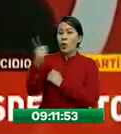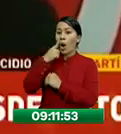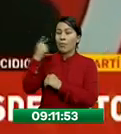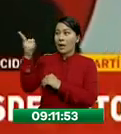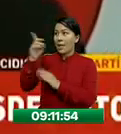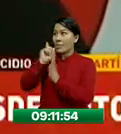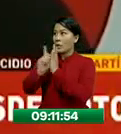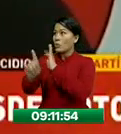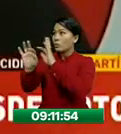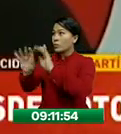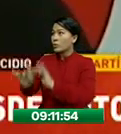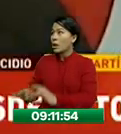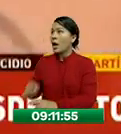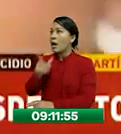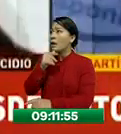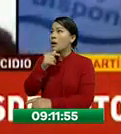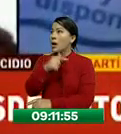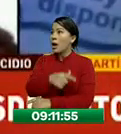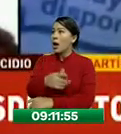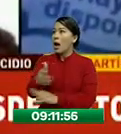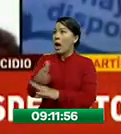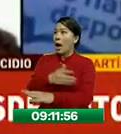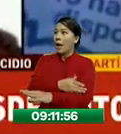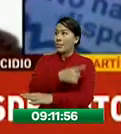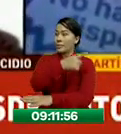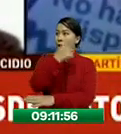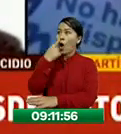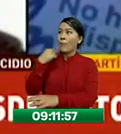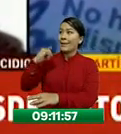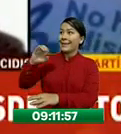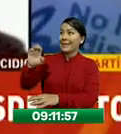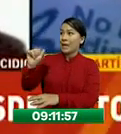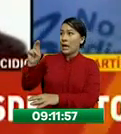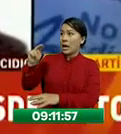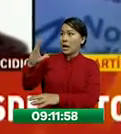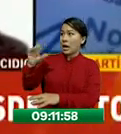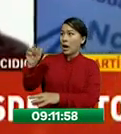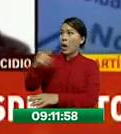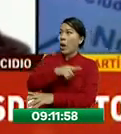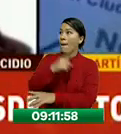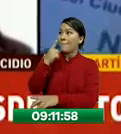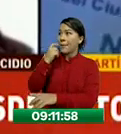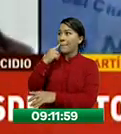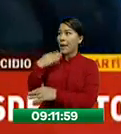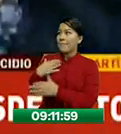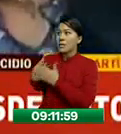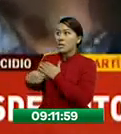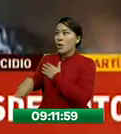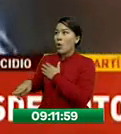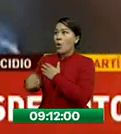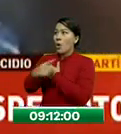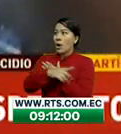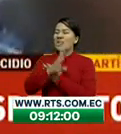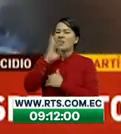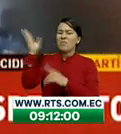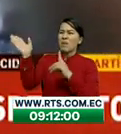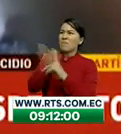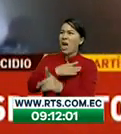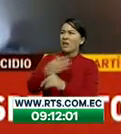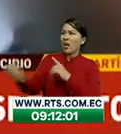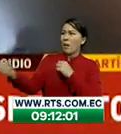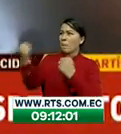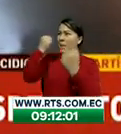de Condevilla al padre de su hijo, el mototaxista Giancarlo Mario Tiniano Guevara, de 34 años. Por agresión